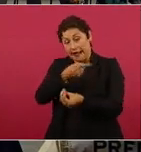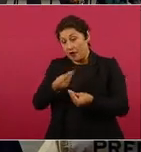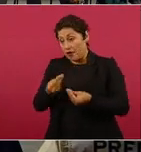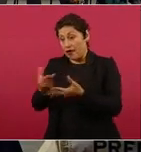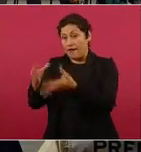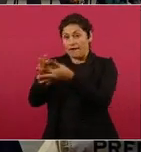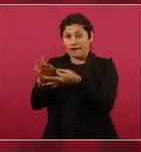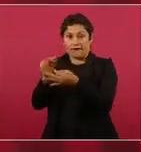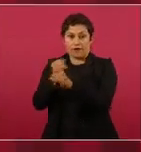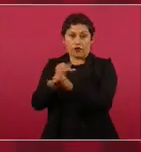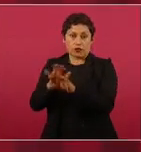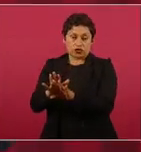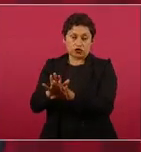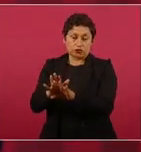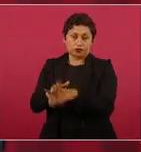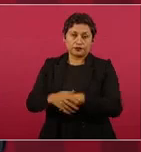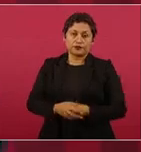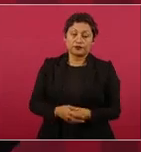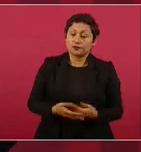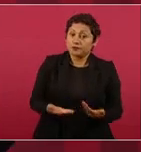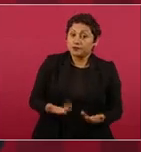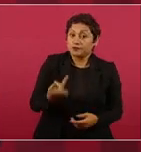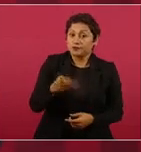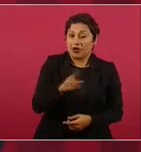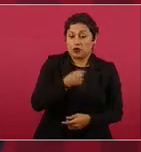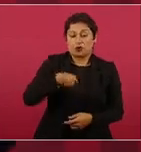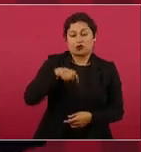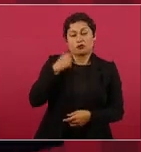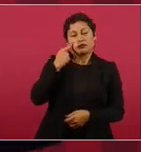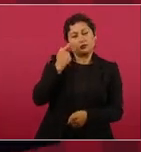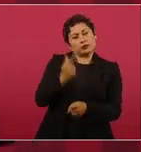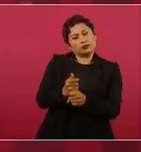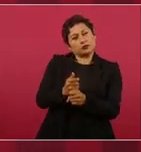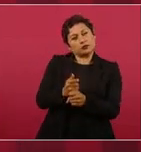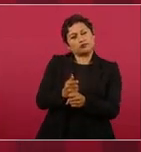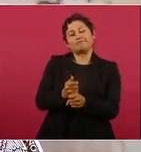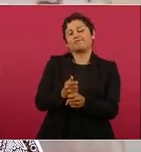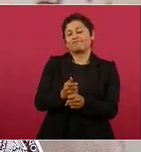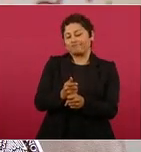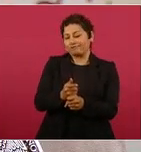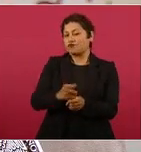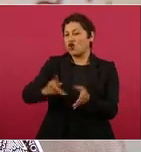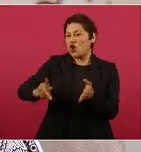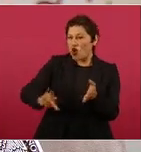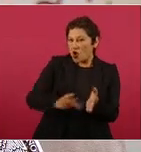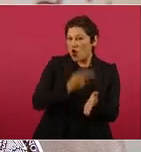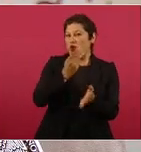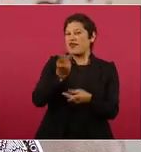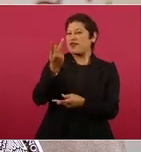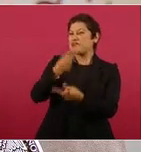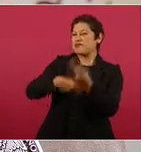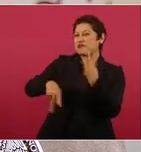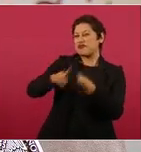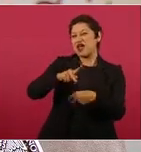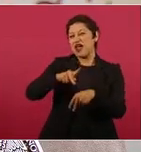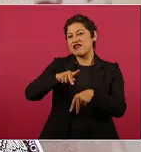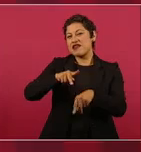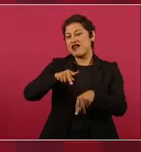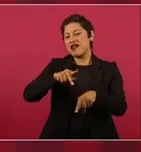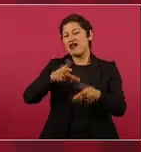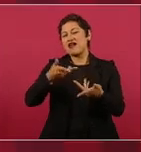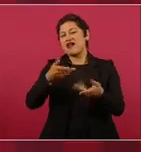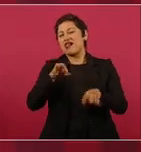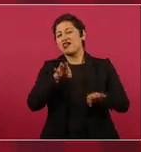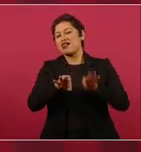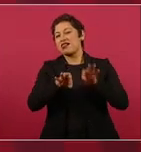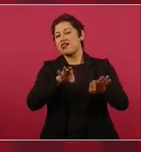todos estos fundamentos. Pero la impresión que tenemos es, una vez más, se está pervirtiendo una aspiración legítima de protección